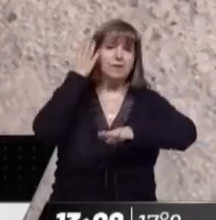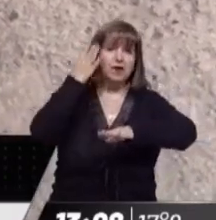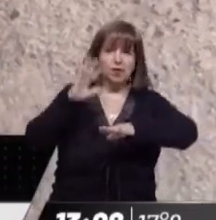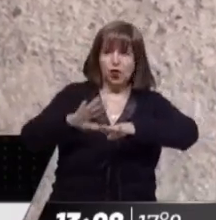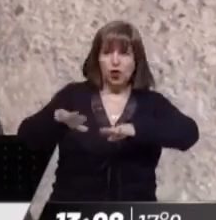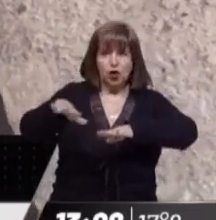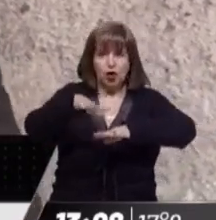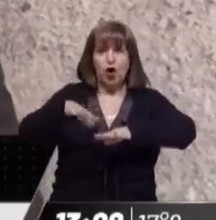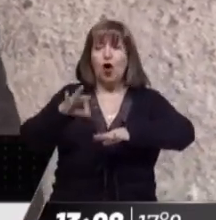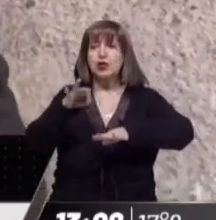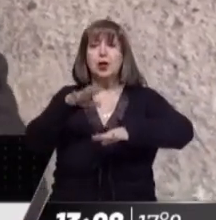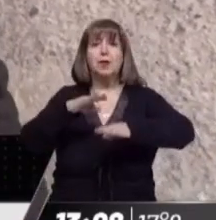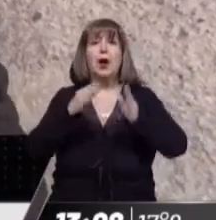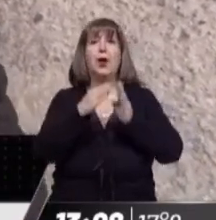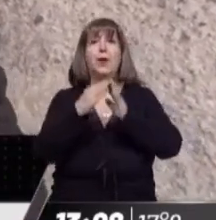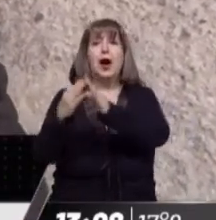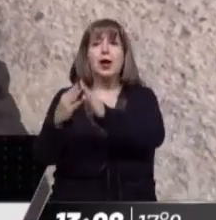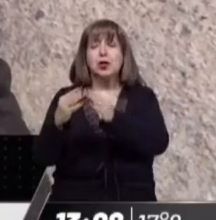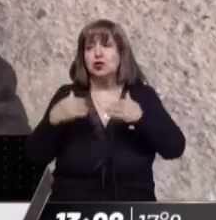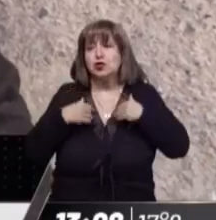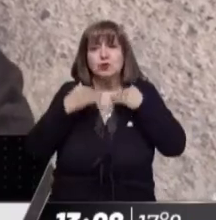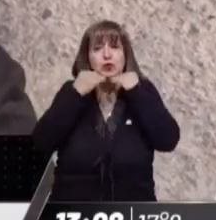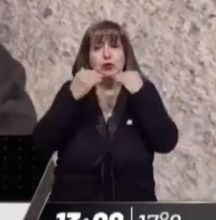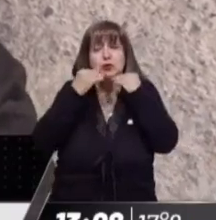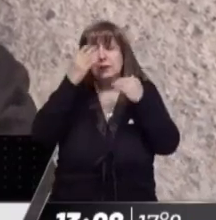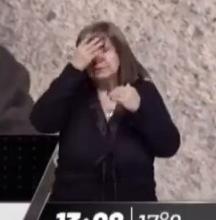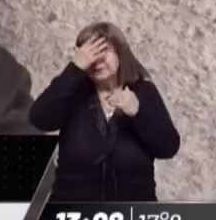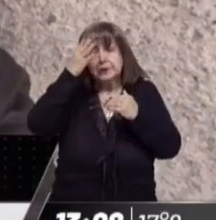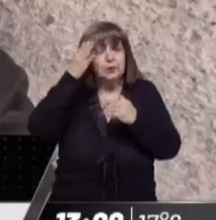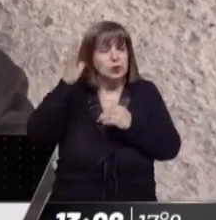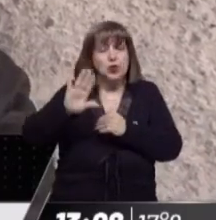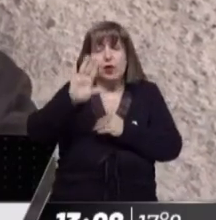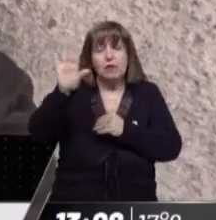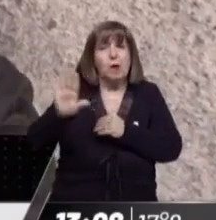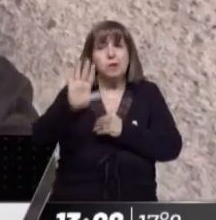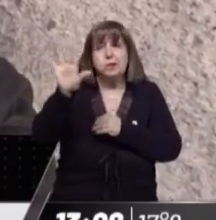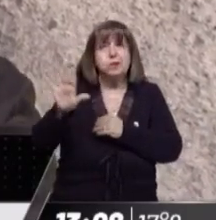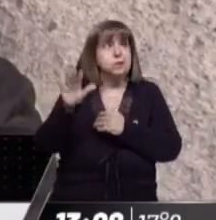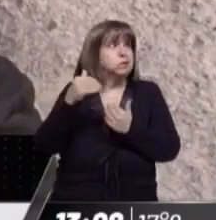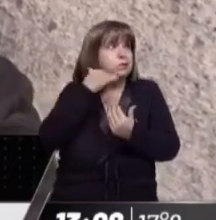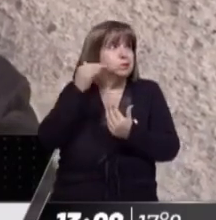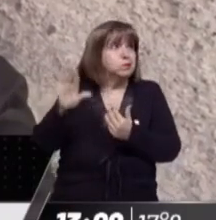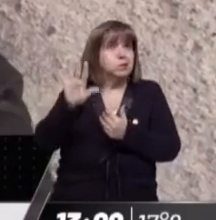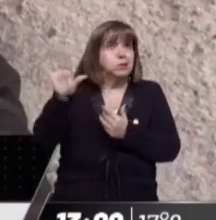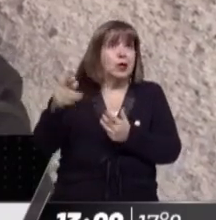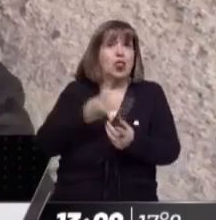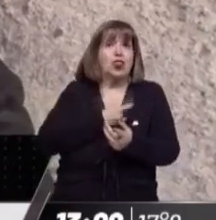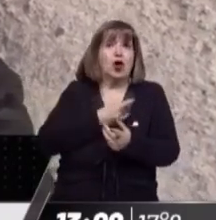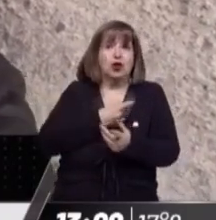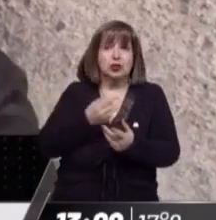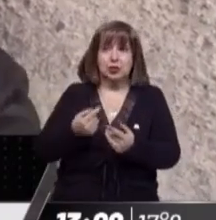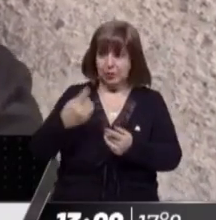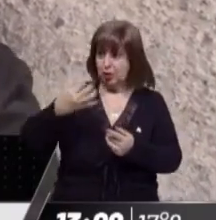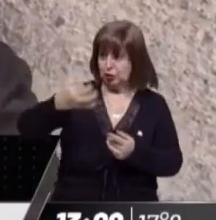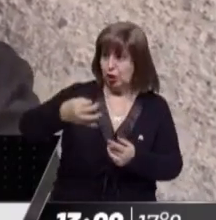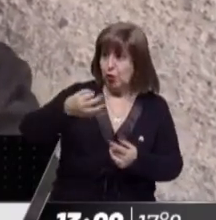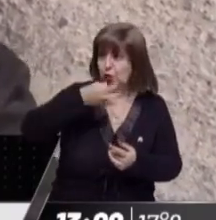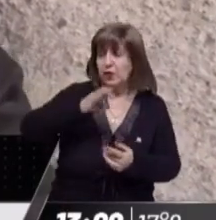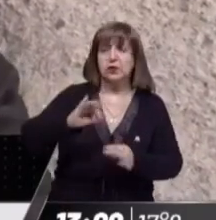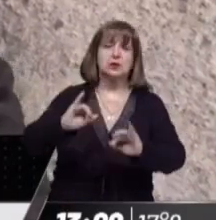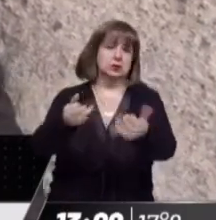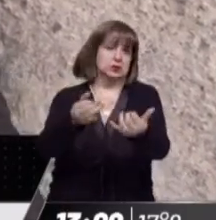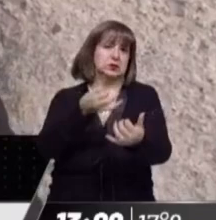barrio eh No le podría ser tan específica porque no pero tiene la certeza de que venden las cosas